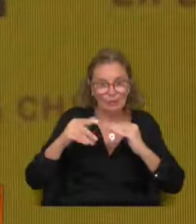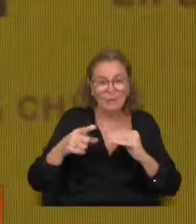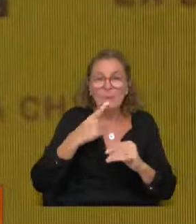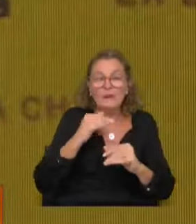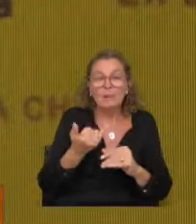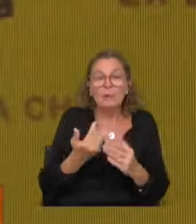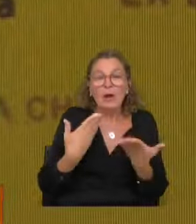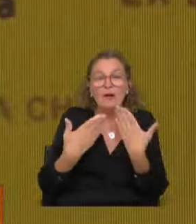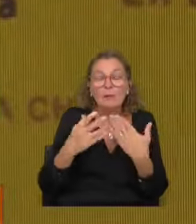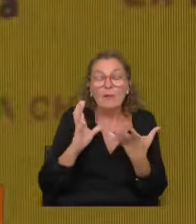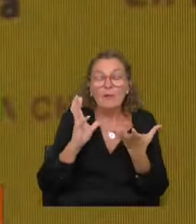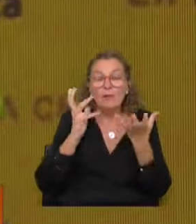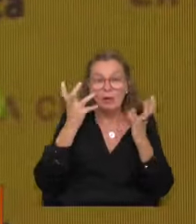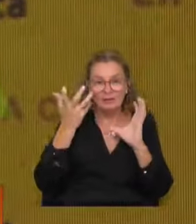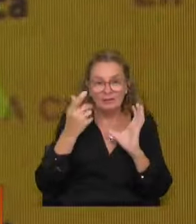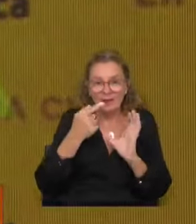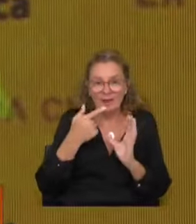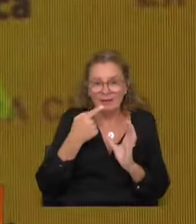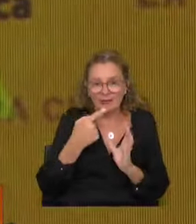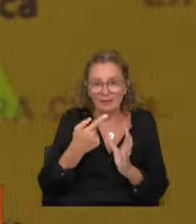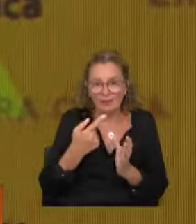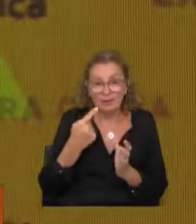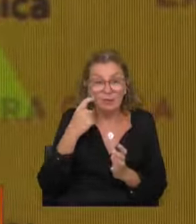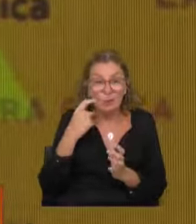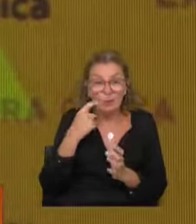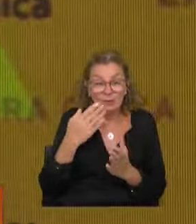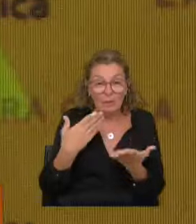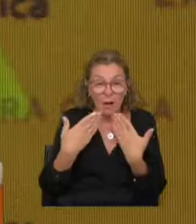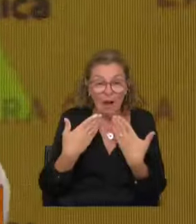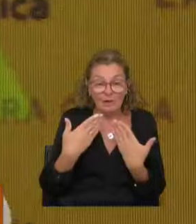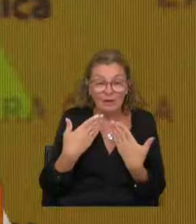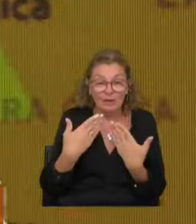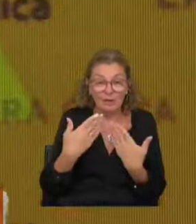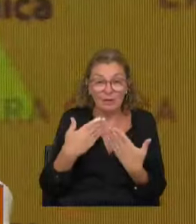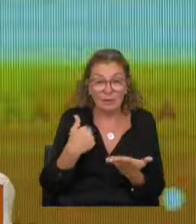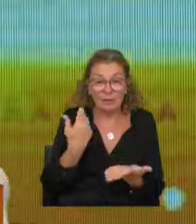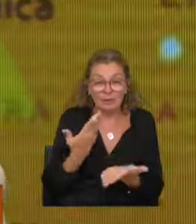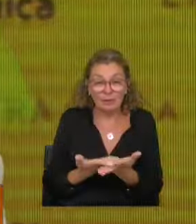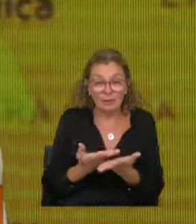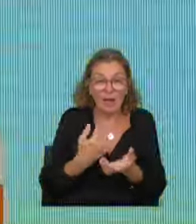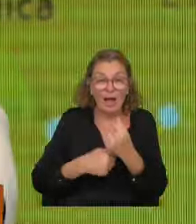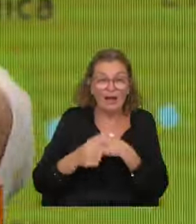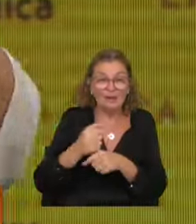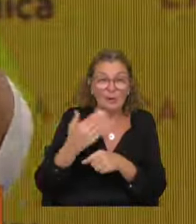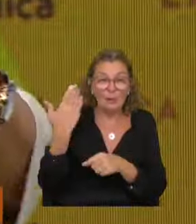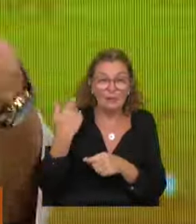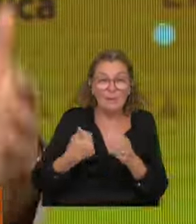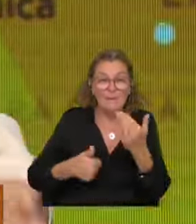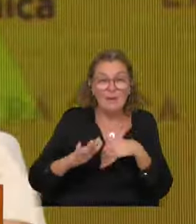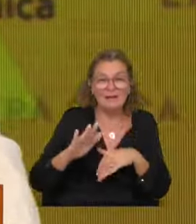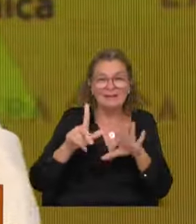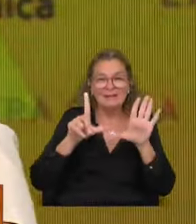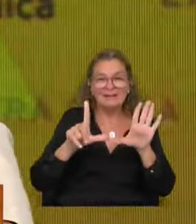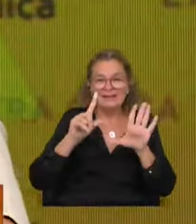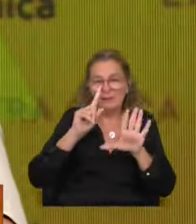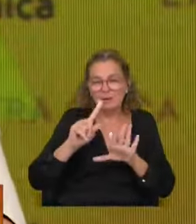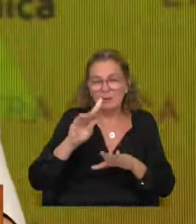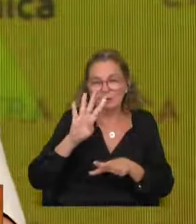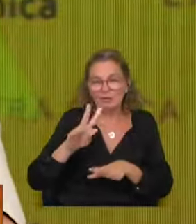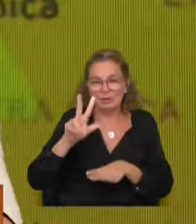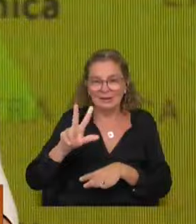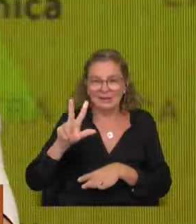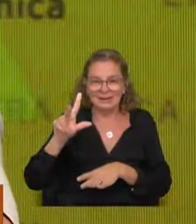cuando hablamos de violencias también para ponerlo en cifras no estamos hablando de lo que se presentó el año pasado más de 7473